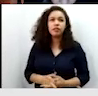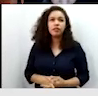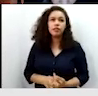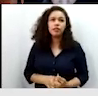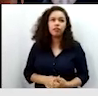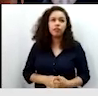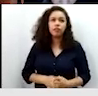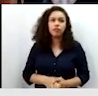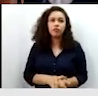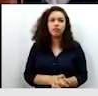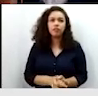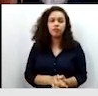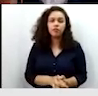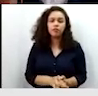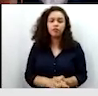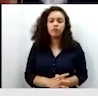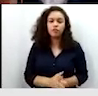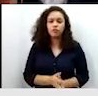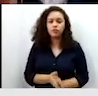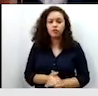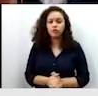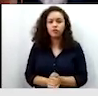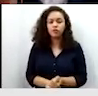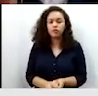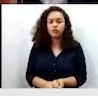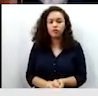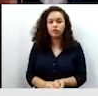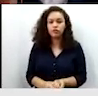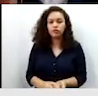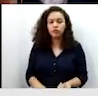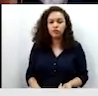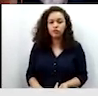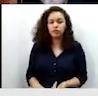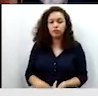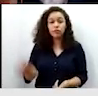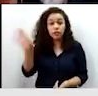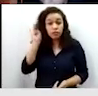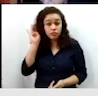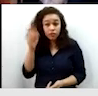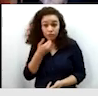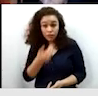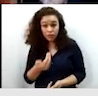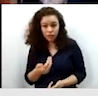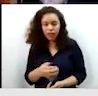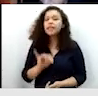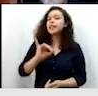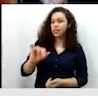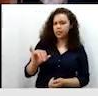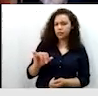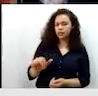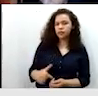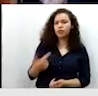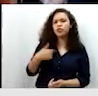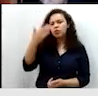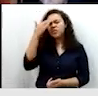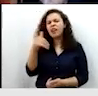¿Me escucha? ¿Sí? Sí. Yo quiero